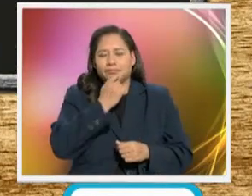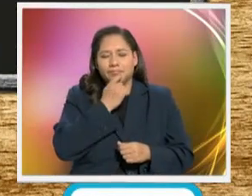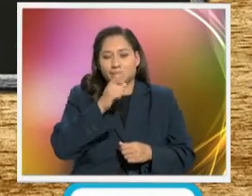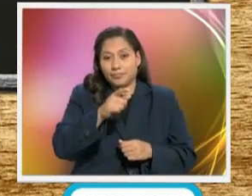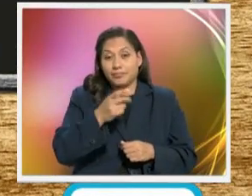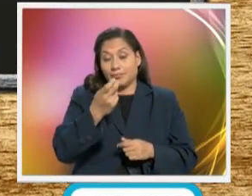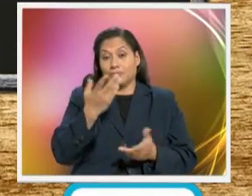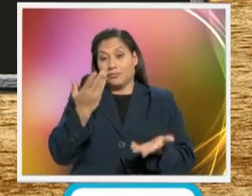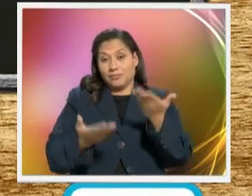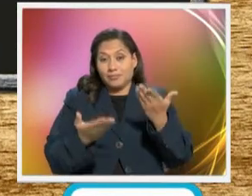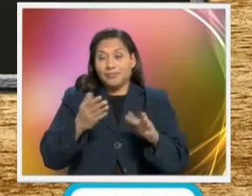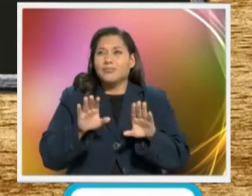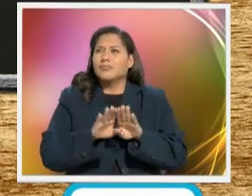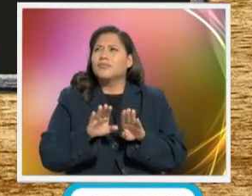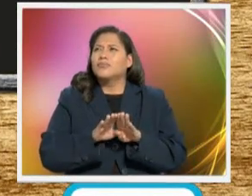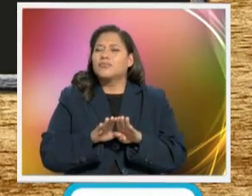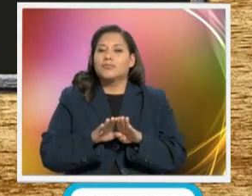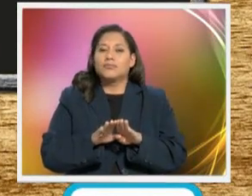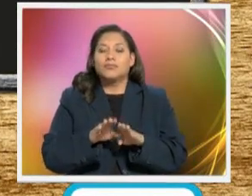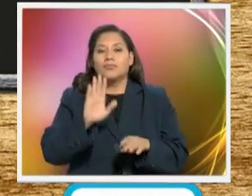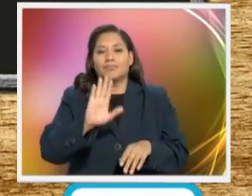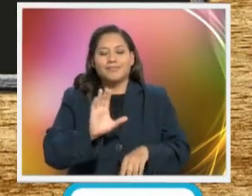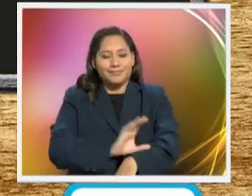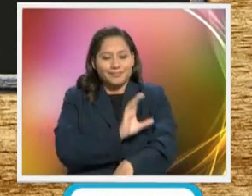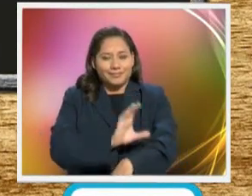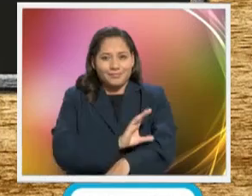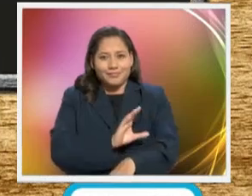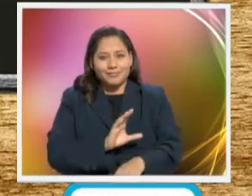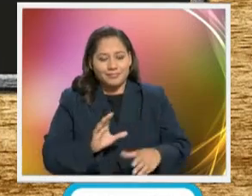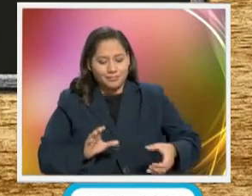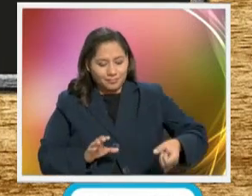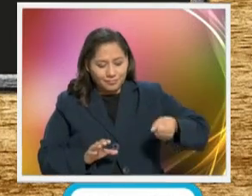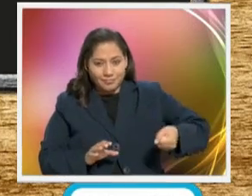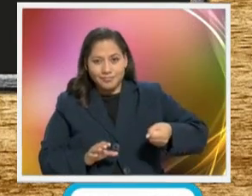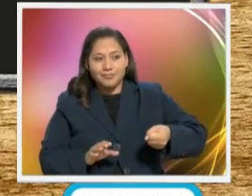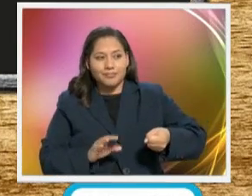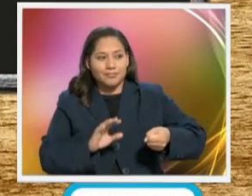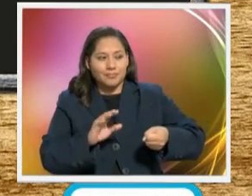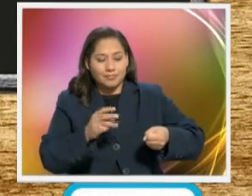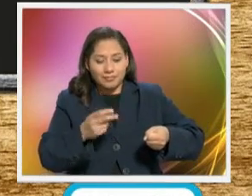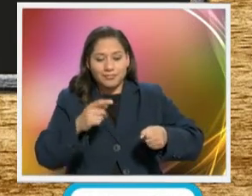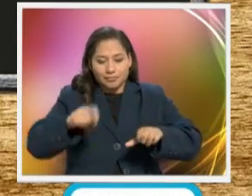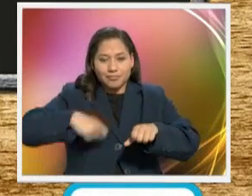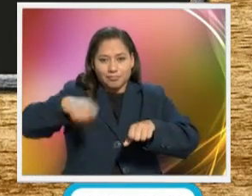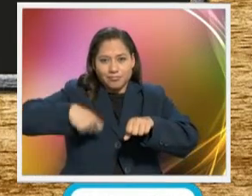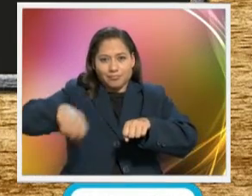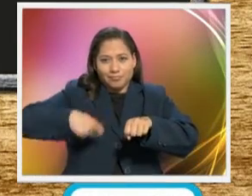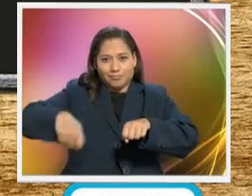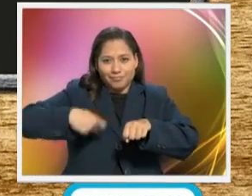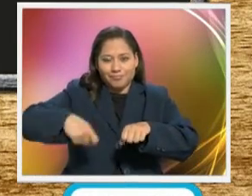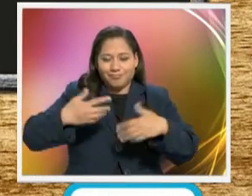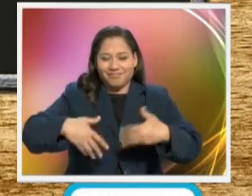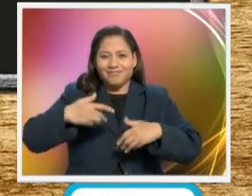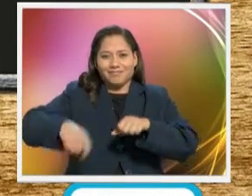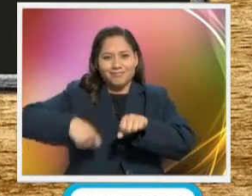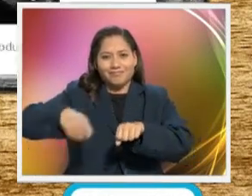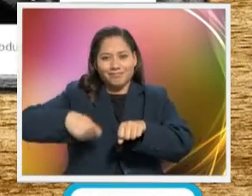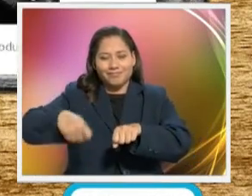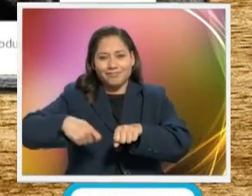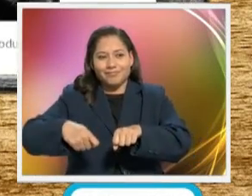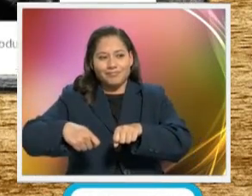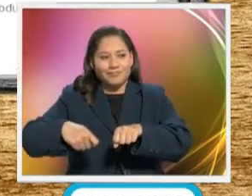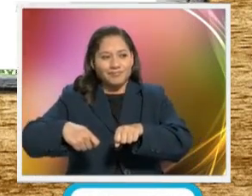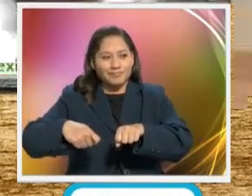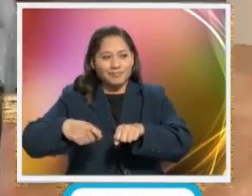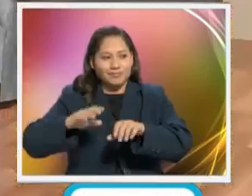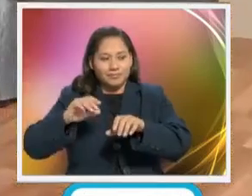Eso dependía, como no había un sistema eléctrico portátil que pudiera hacer que el motor girara al mismo tiempo, Sí. tú tenías un operador que